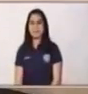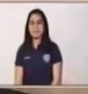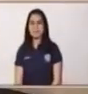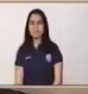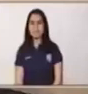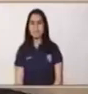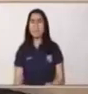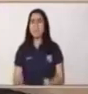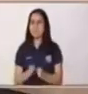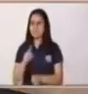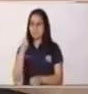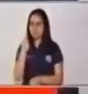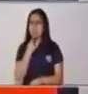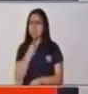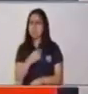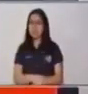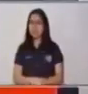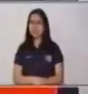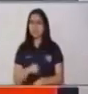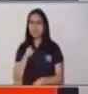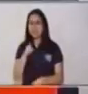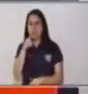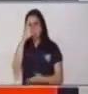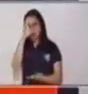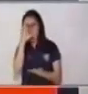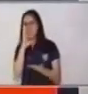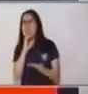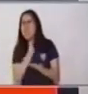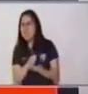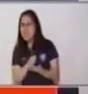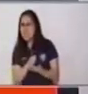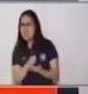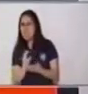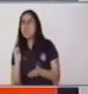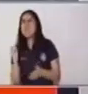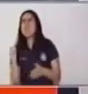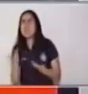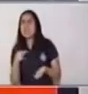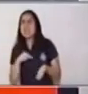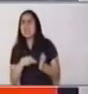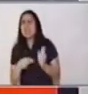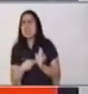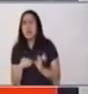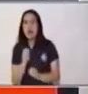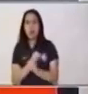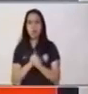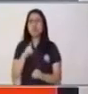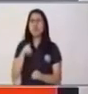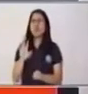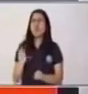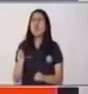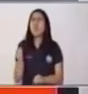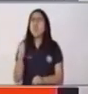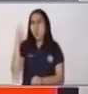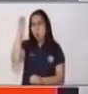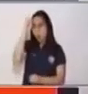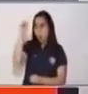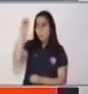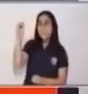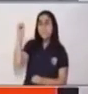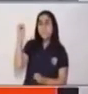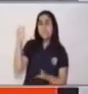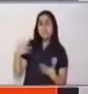es? ¿Qué opinas? ¿Qué te parece? ¿Qué piensas